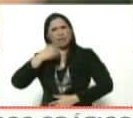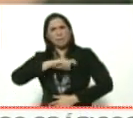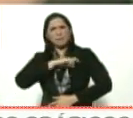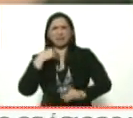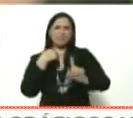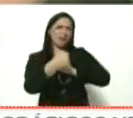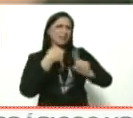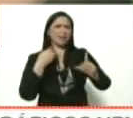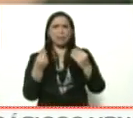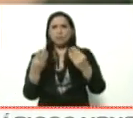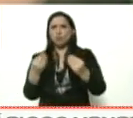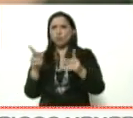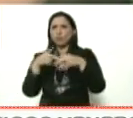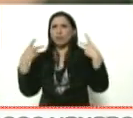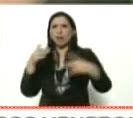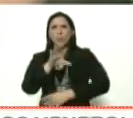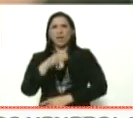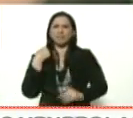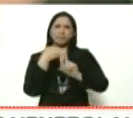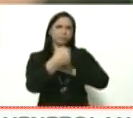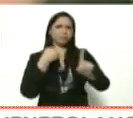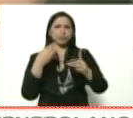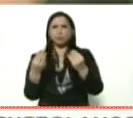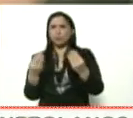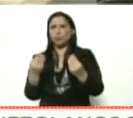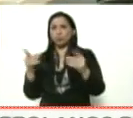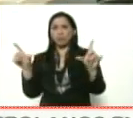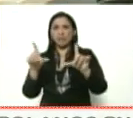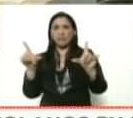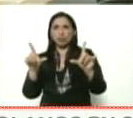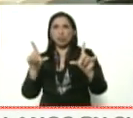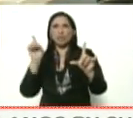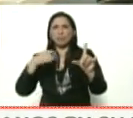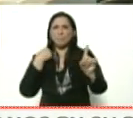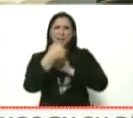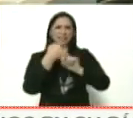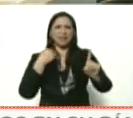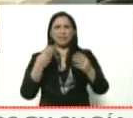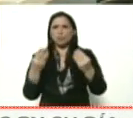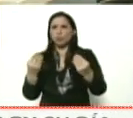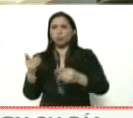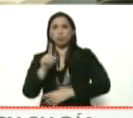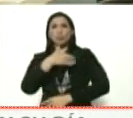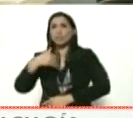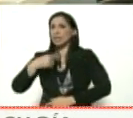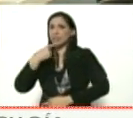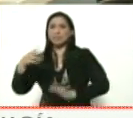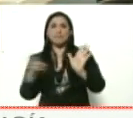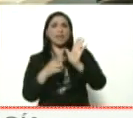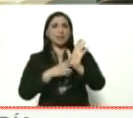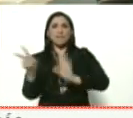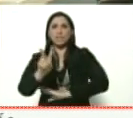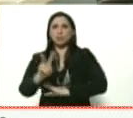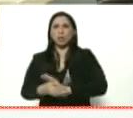maltratan mucho, el diario El País, me maltratan mucho las televisoras. No quieren decir la verdad de Venezuela.